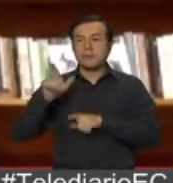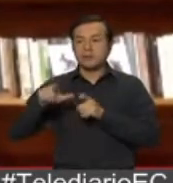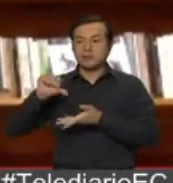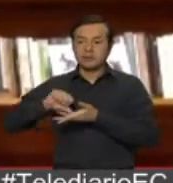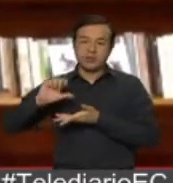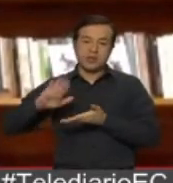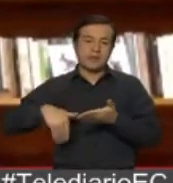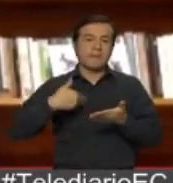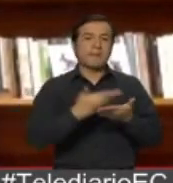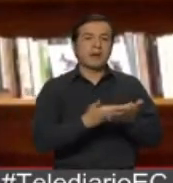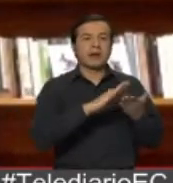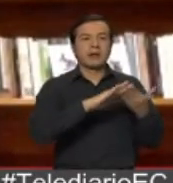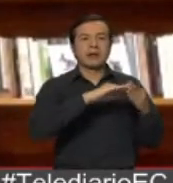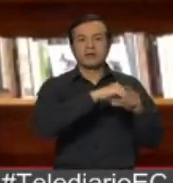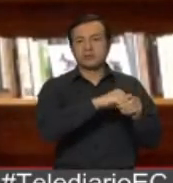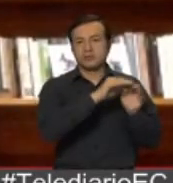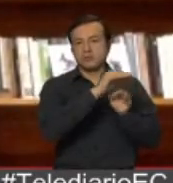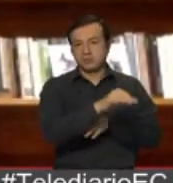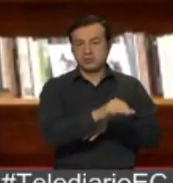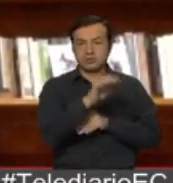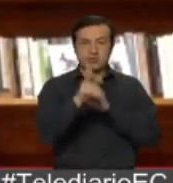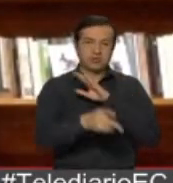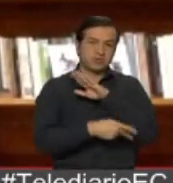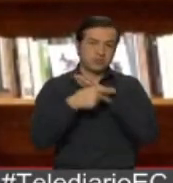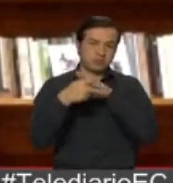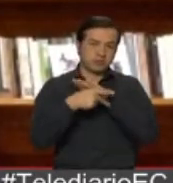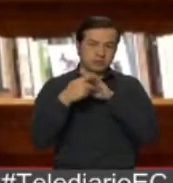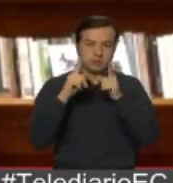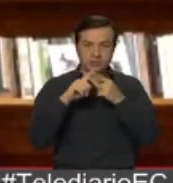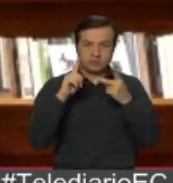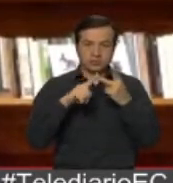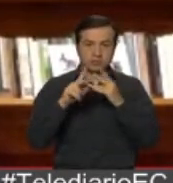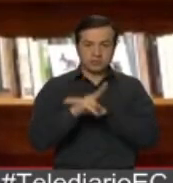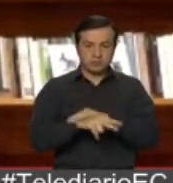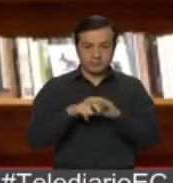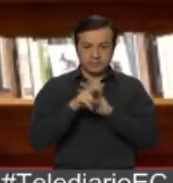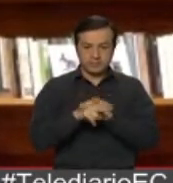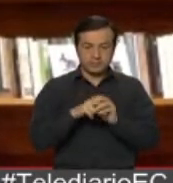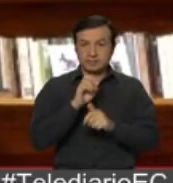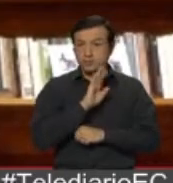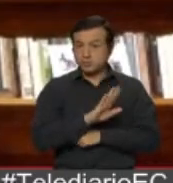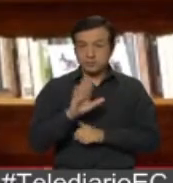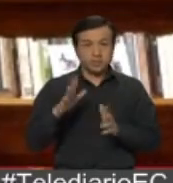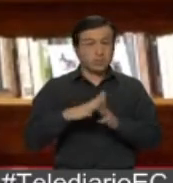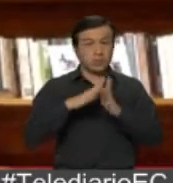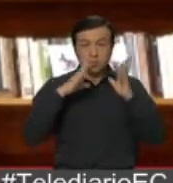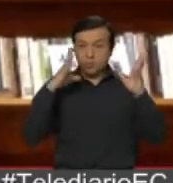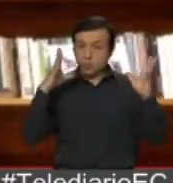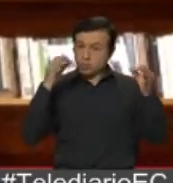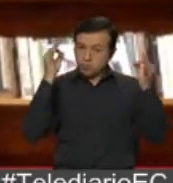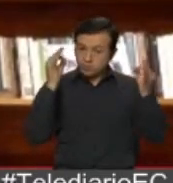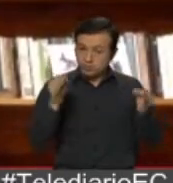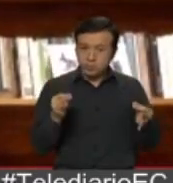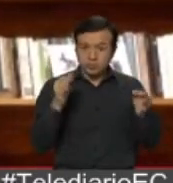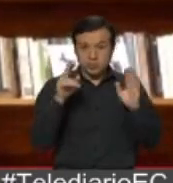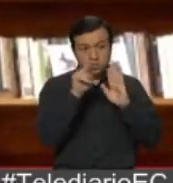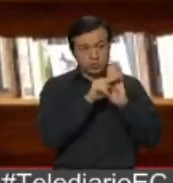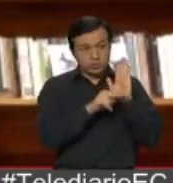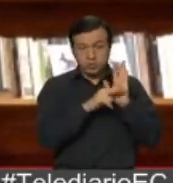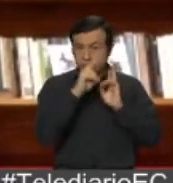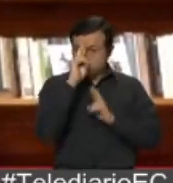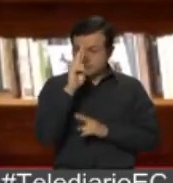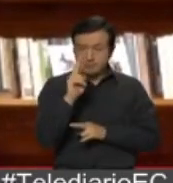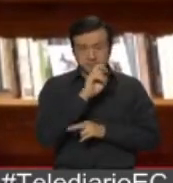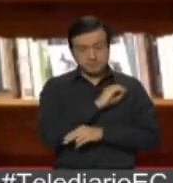ya de la actividad petrolera, igual en la actividad minera, se cumplan con mucha rigurosidad estos protocolos